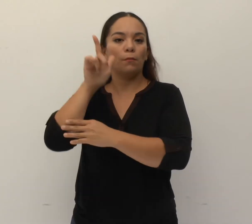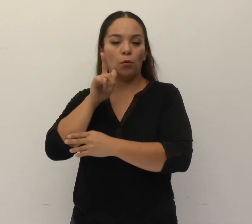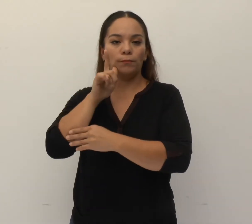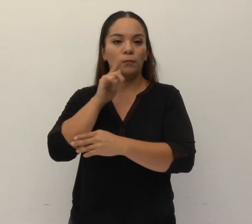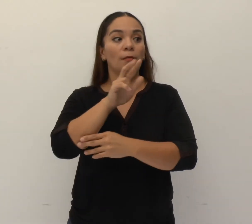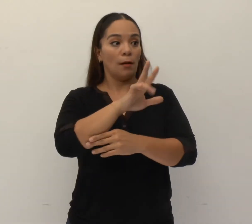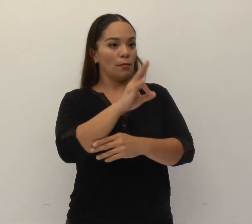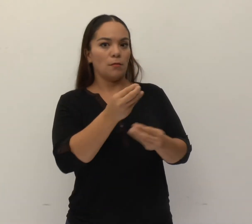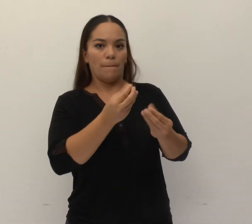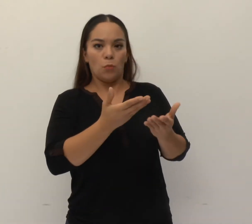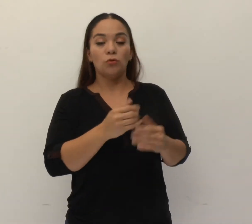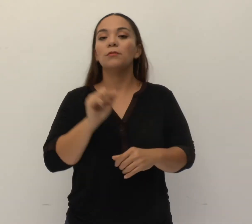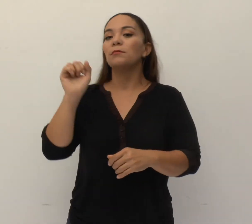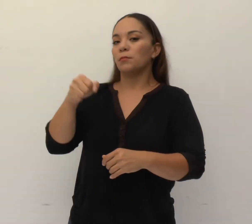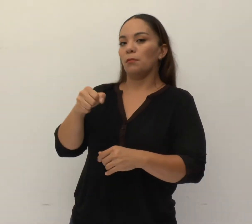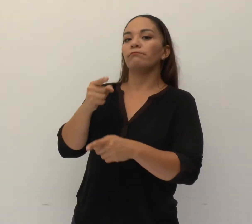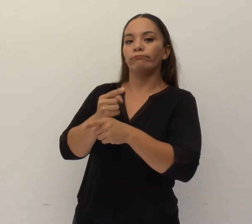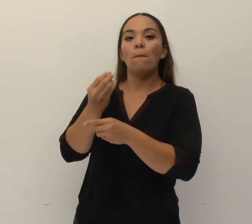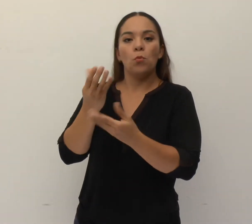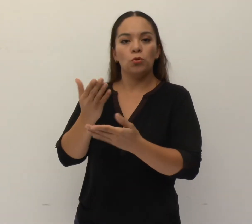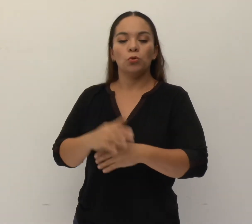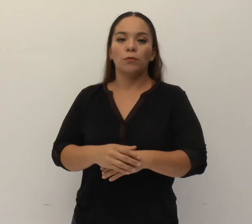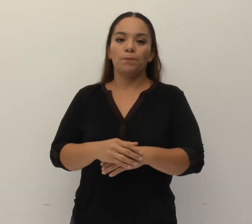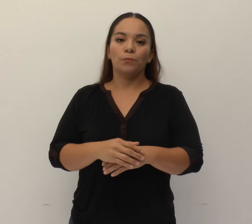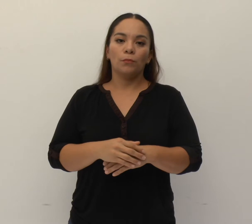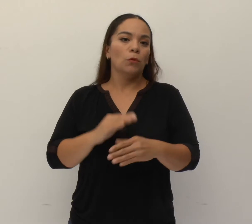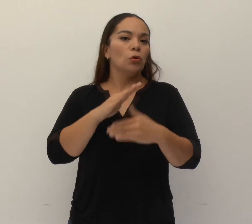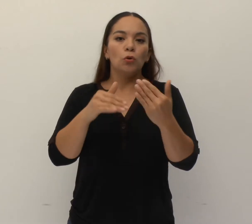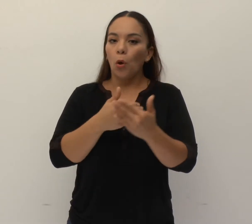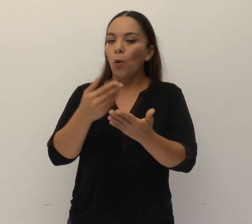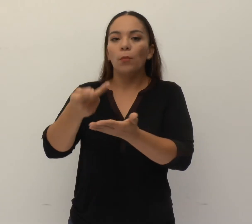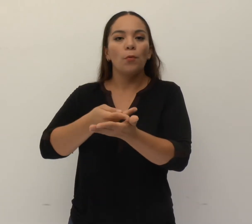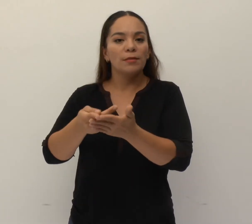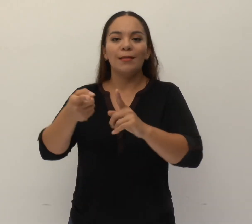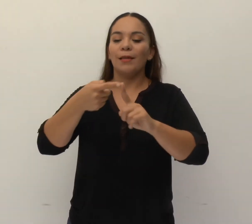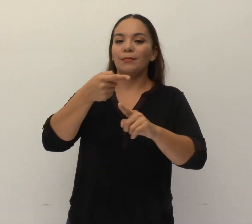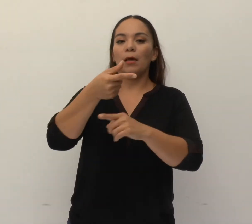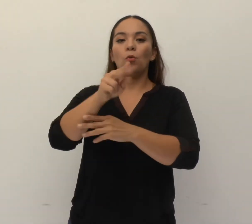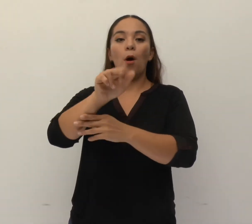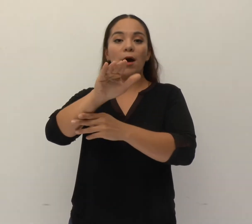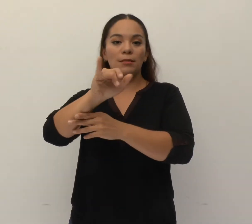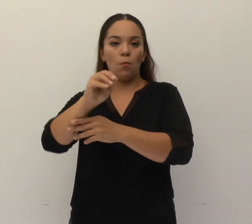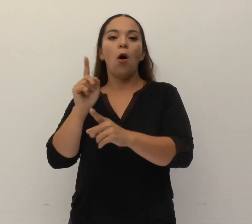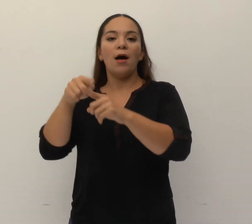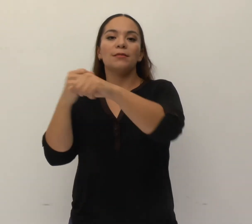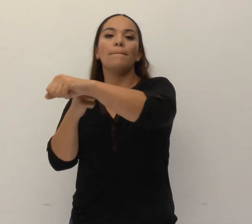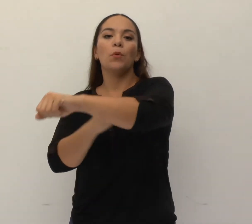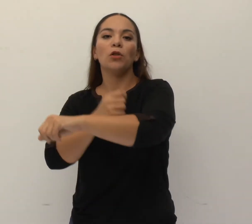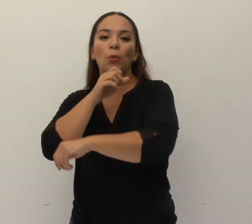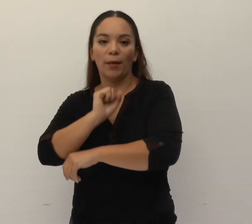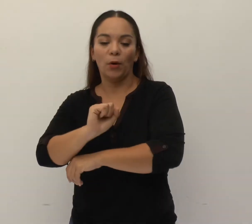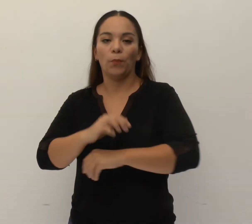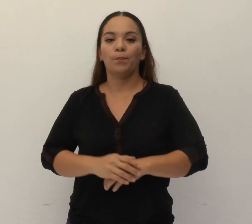Limón. 37, bastantes. Exacto, en todo lo que es la provincia, desde Guásimo hasta Puerto